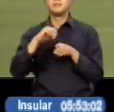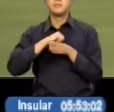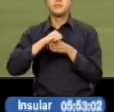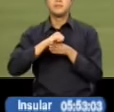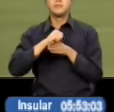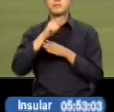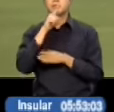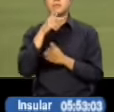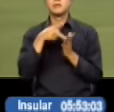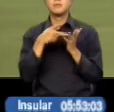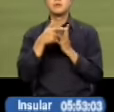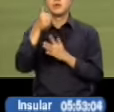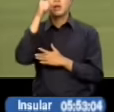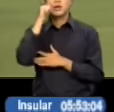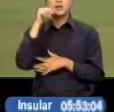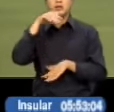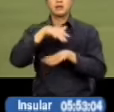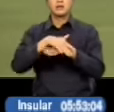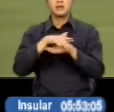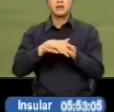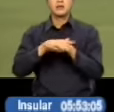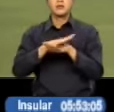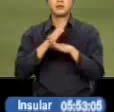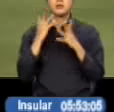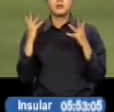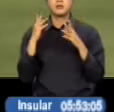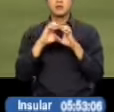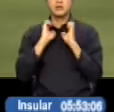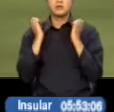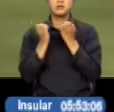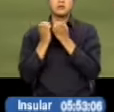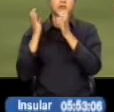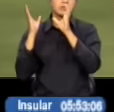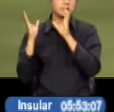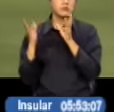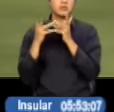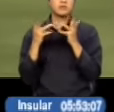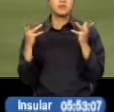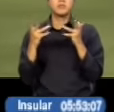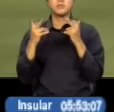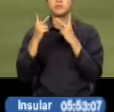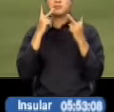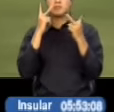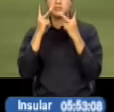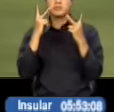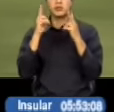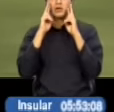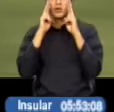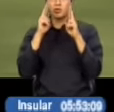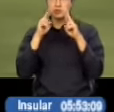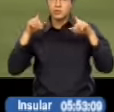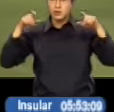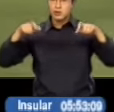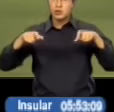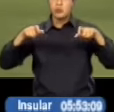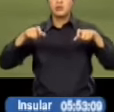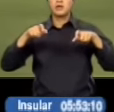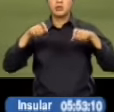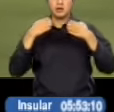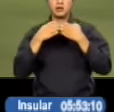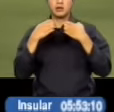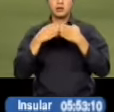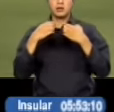mano de lo que ocurrió ayer por la tarde en cambio en el estadio olímpico atahualpa donde se realizó el reconocimiento del campo por parte de la